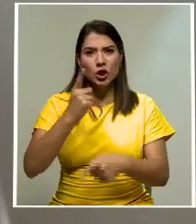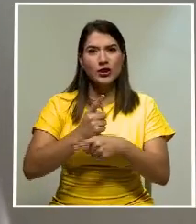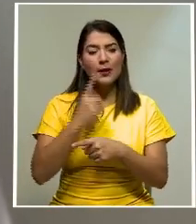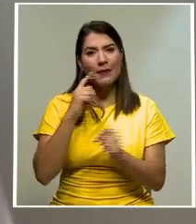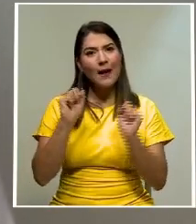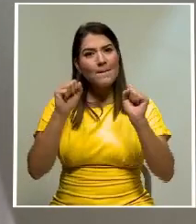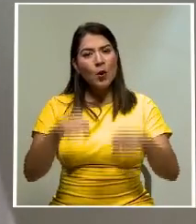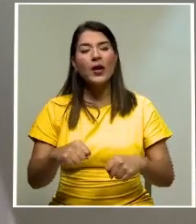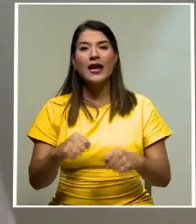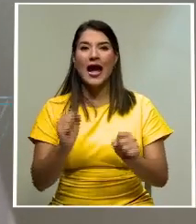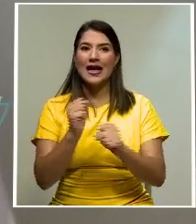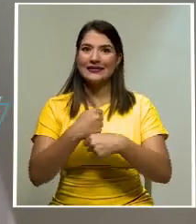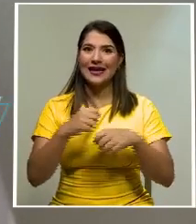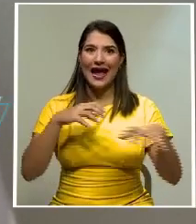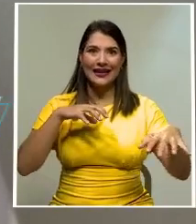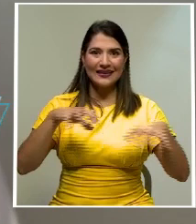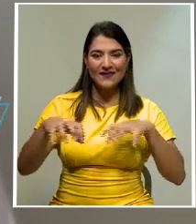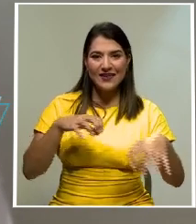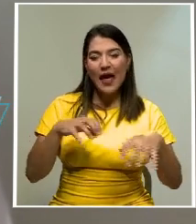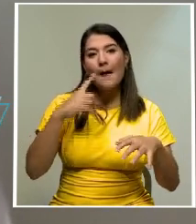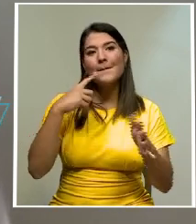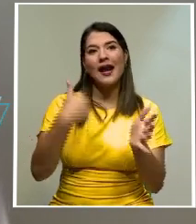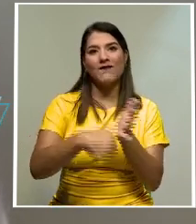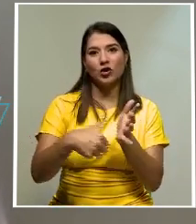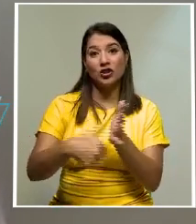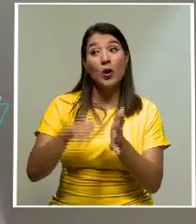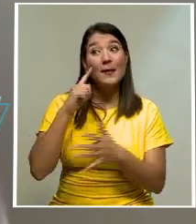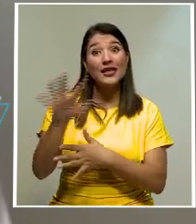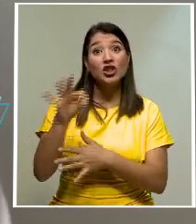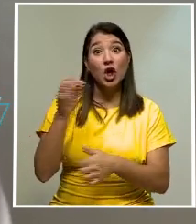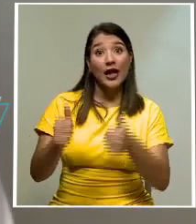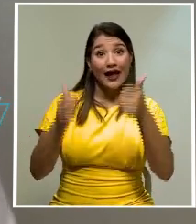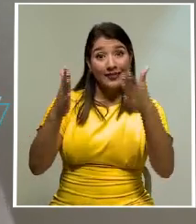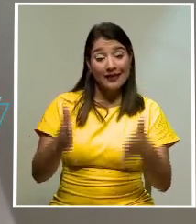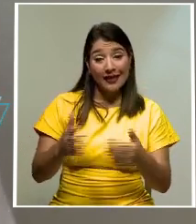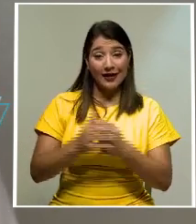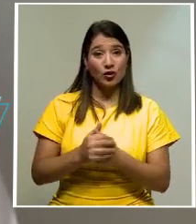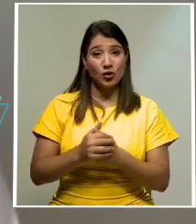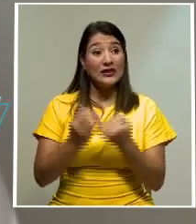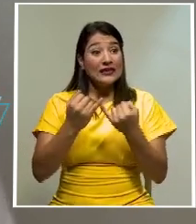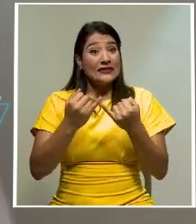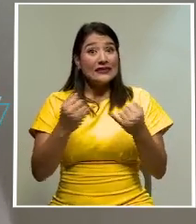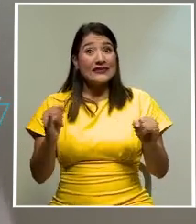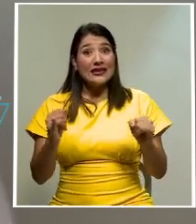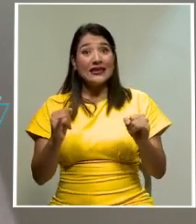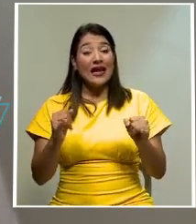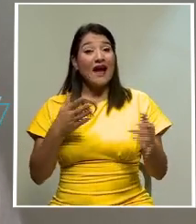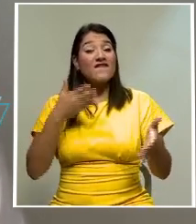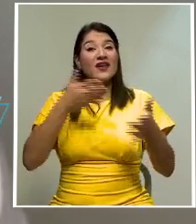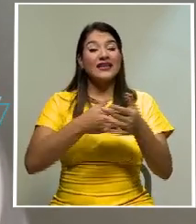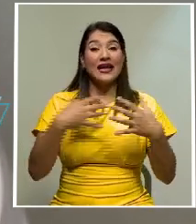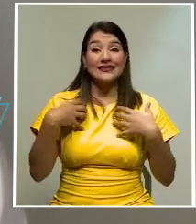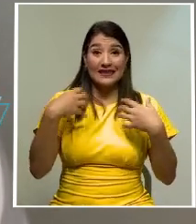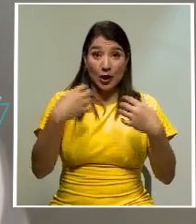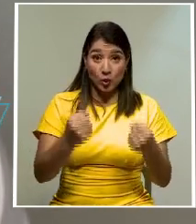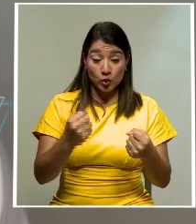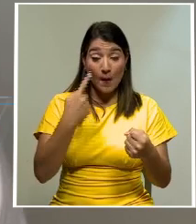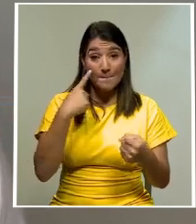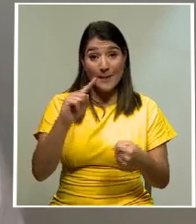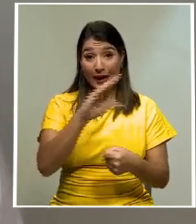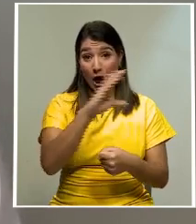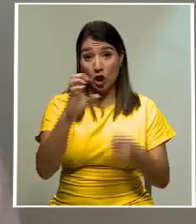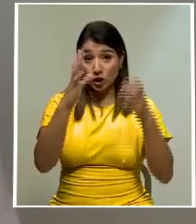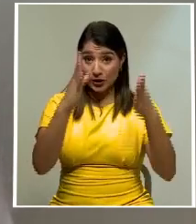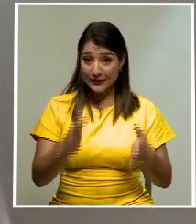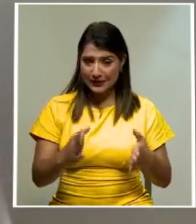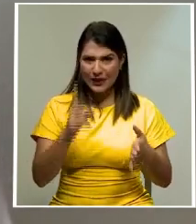poder celebrar un proceso electoral sin arriesgar la salud y la vida de las y los costarricenses. Por eso le he